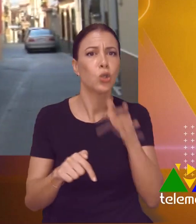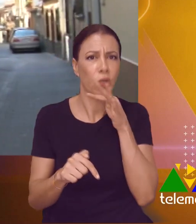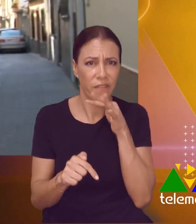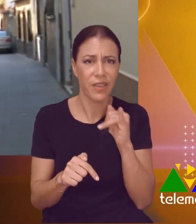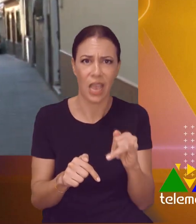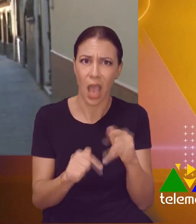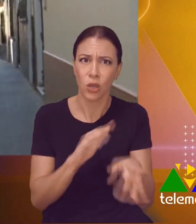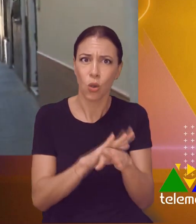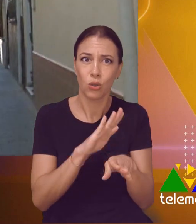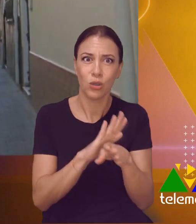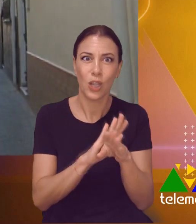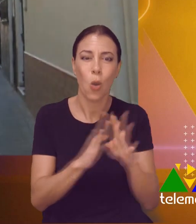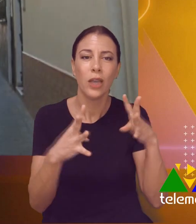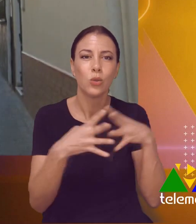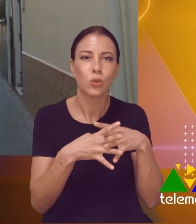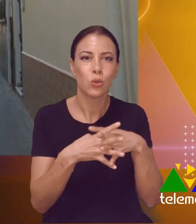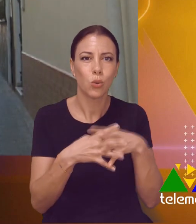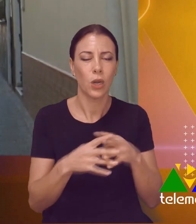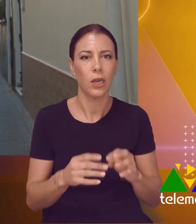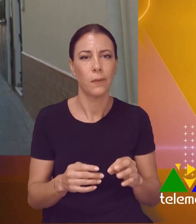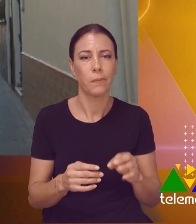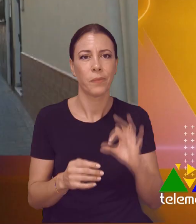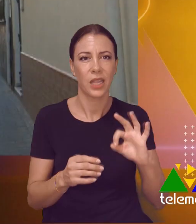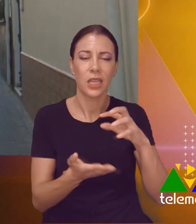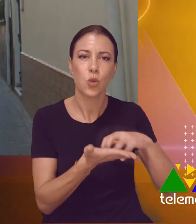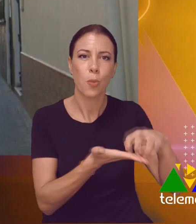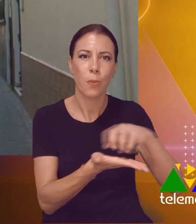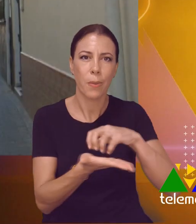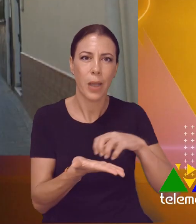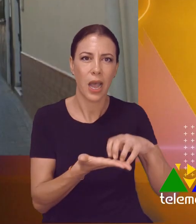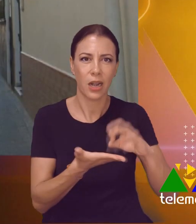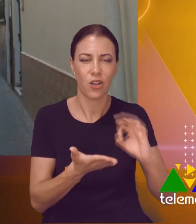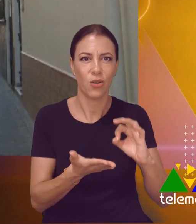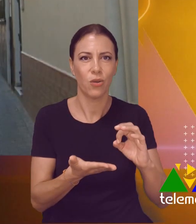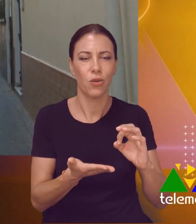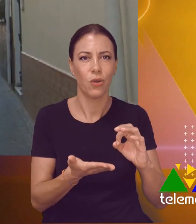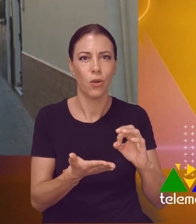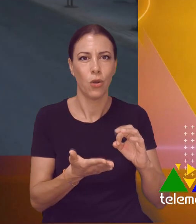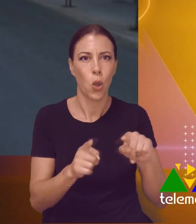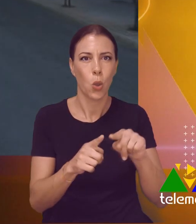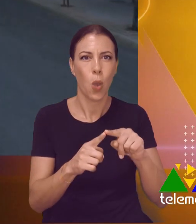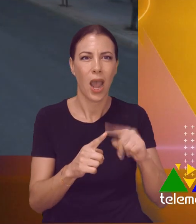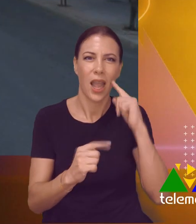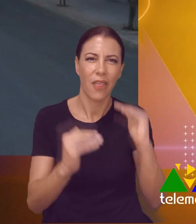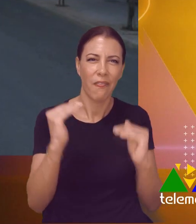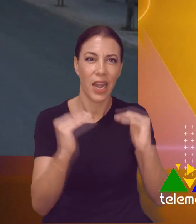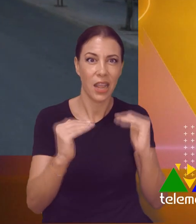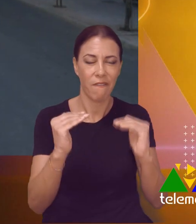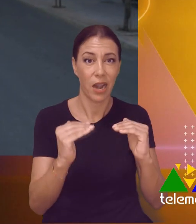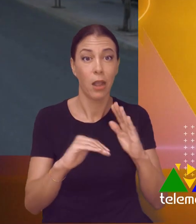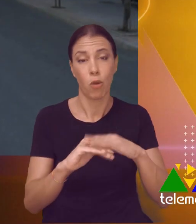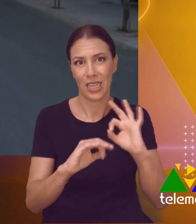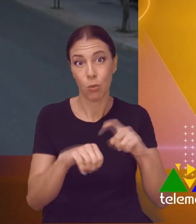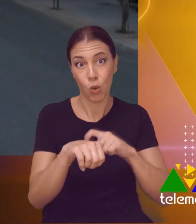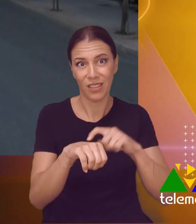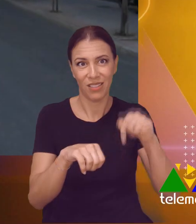la estructura de un barrio en desnivel, es decir, un barrio en pendiente, ¿no? Que es muy típico de la zona.